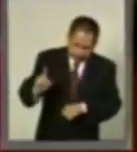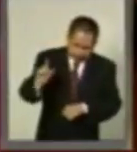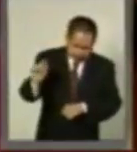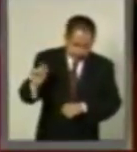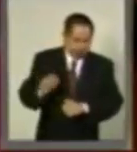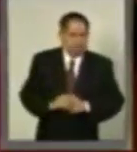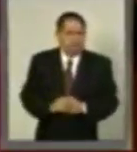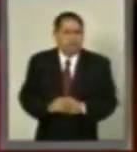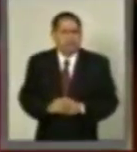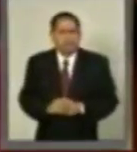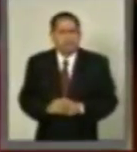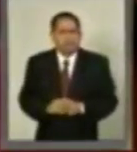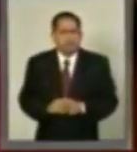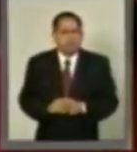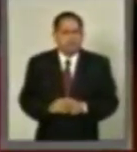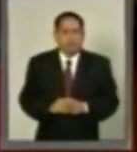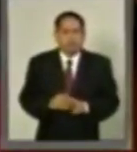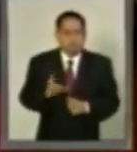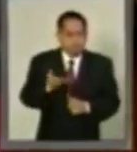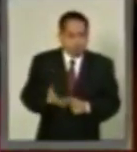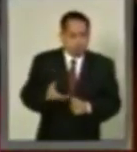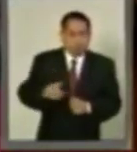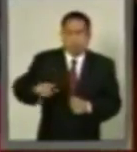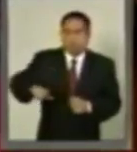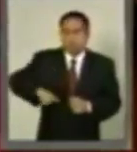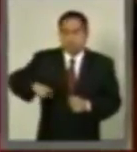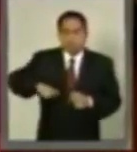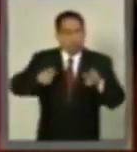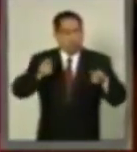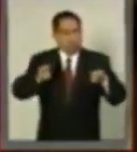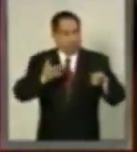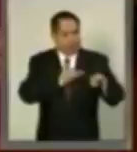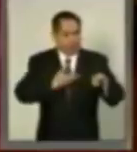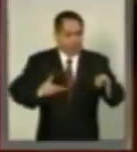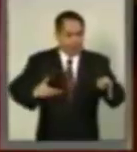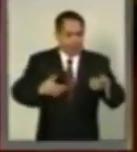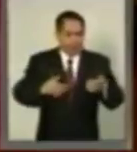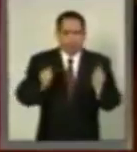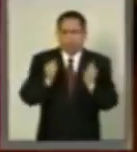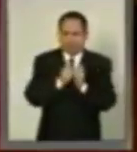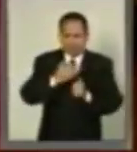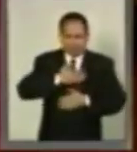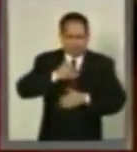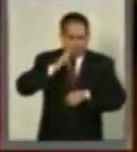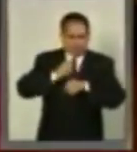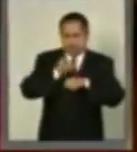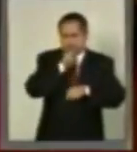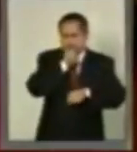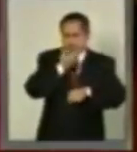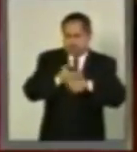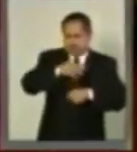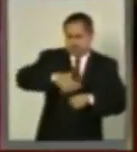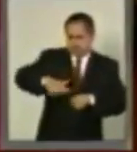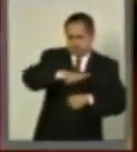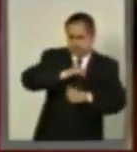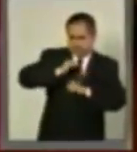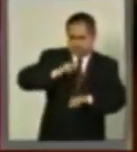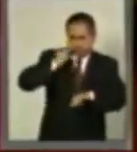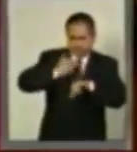usted, este gobierno y en lo que mi área corresponde, he